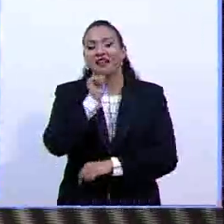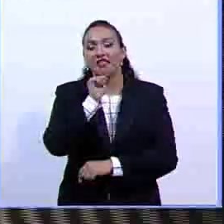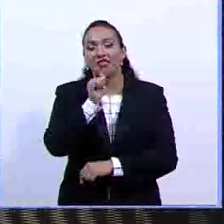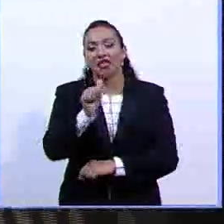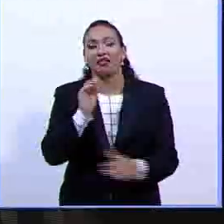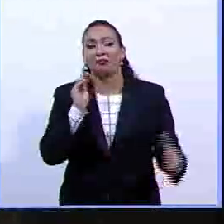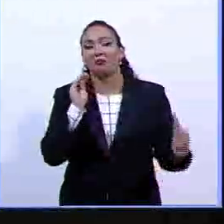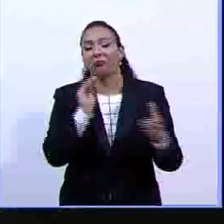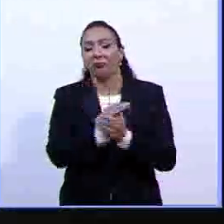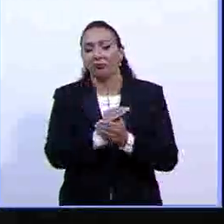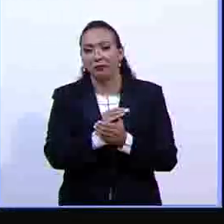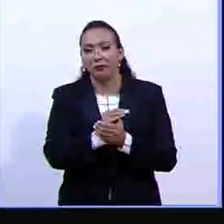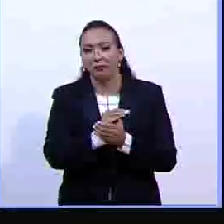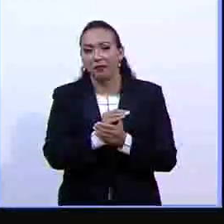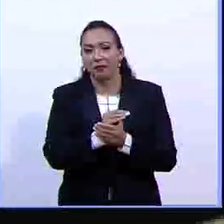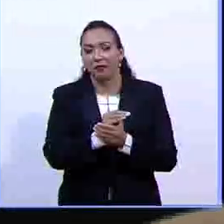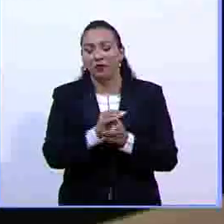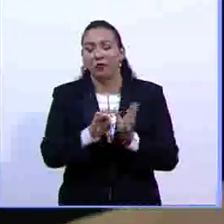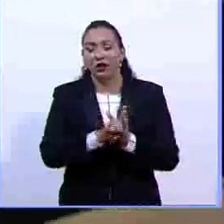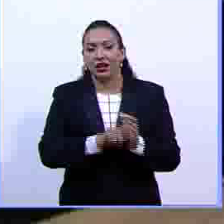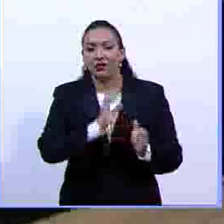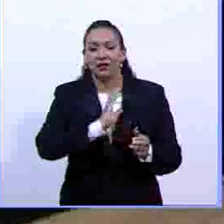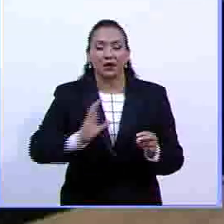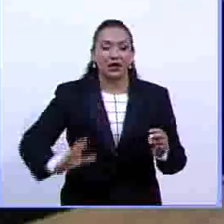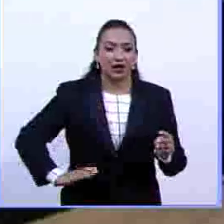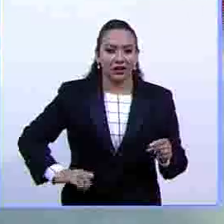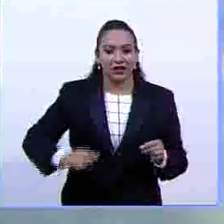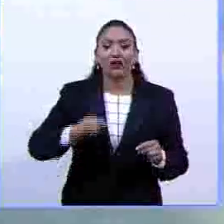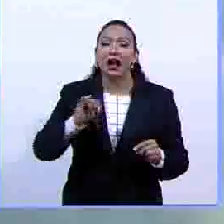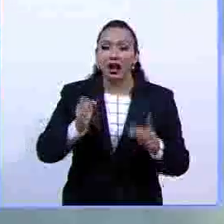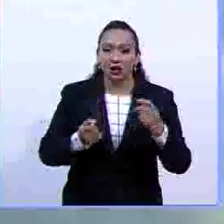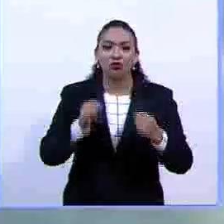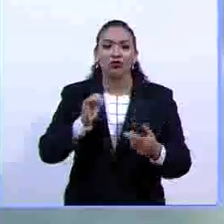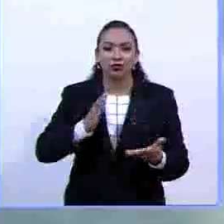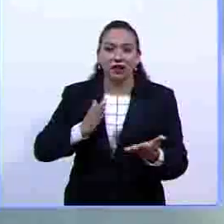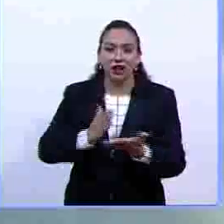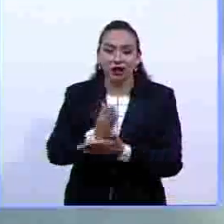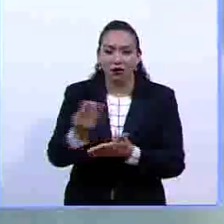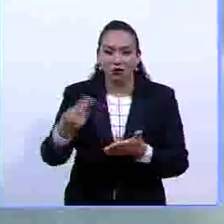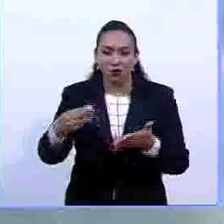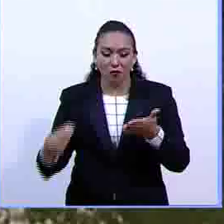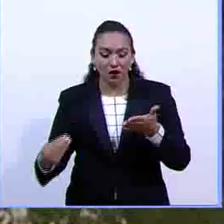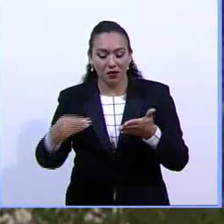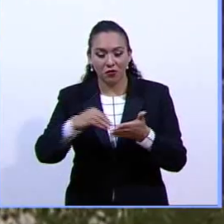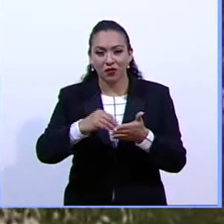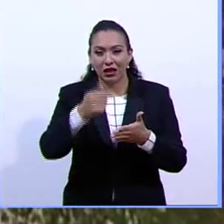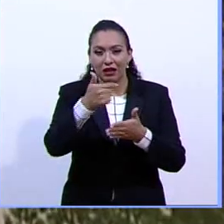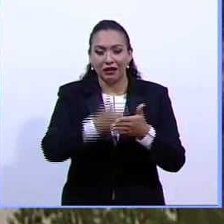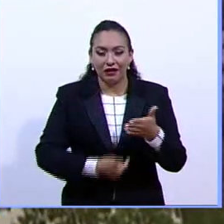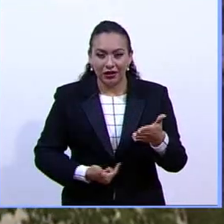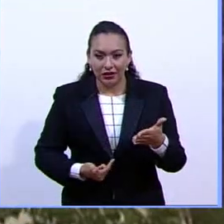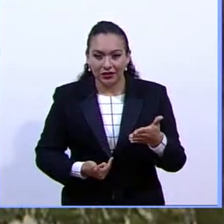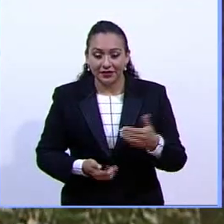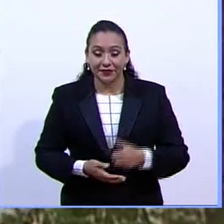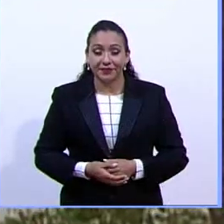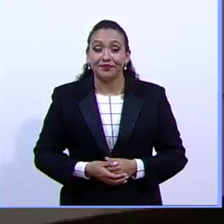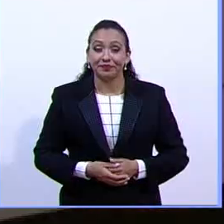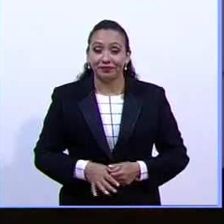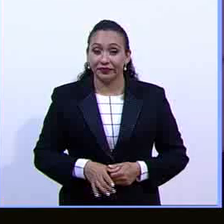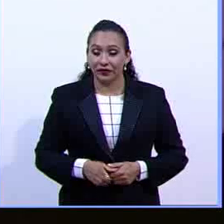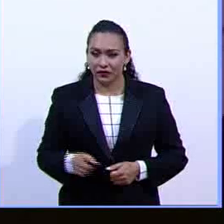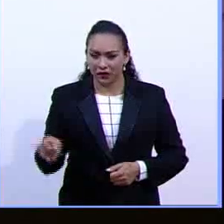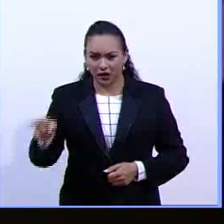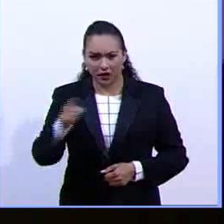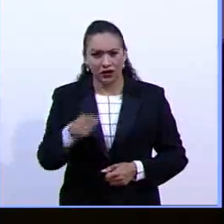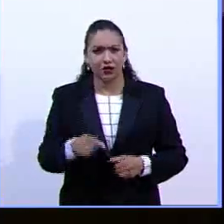a las partes actoras como candidatas y candidatos con pase directo a la boleta electoral en el actual periodo extraordinario, al ser personas